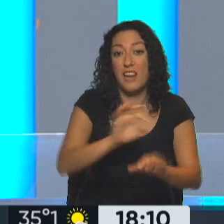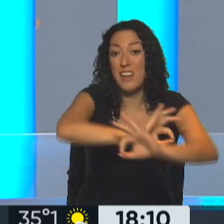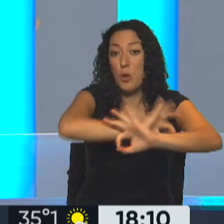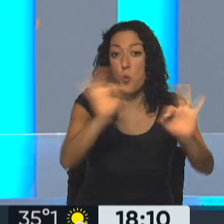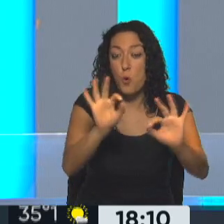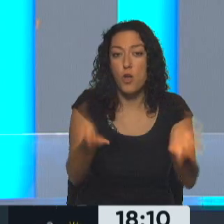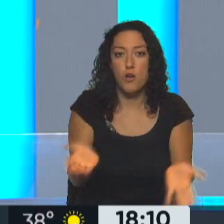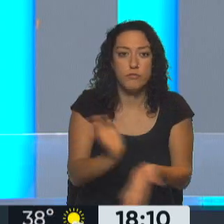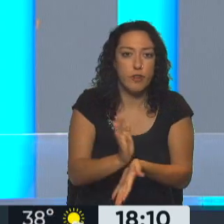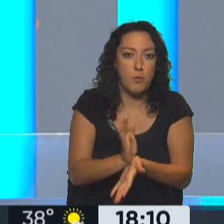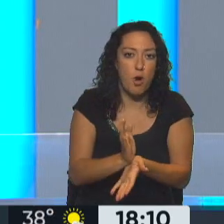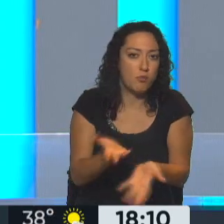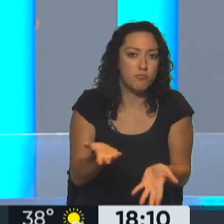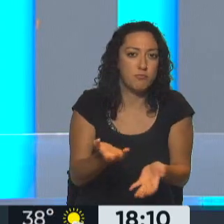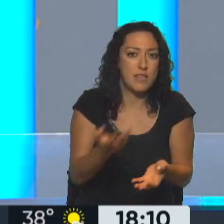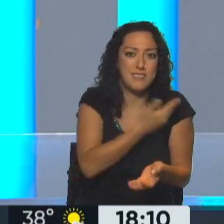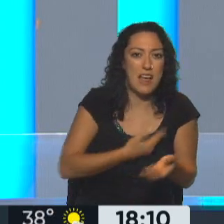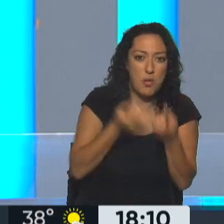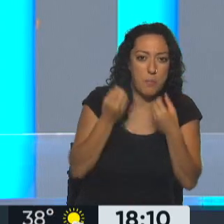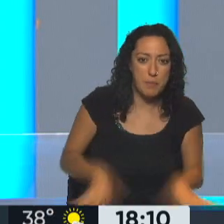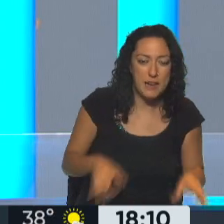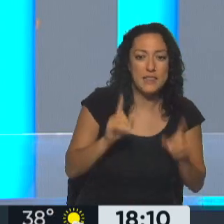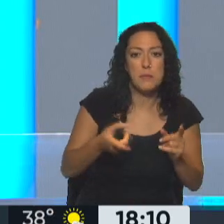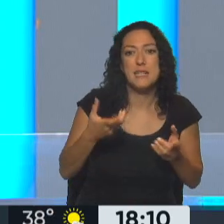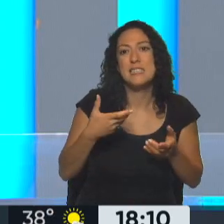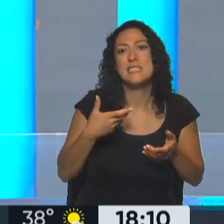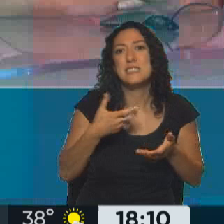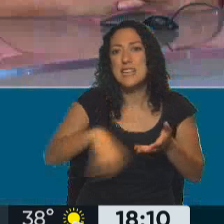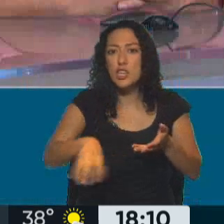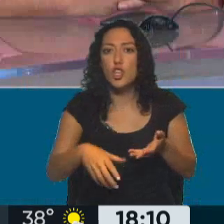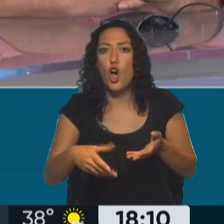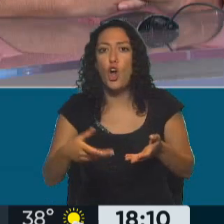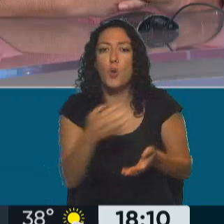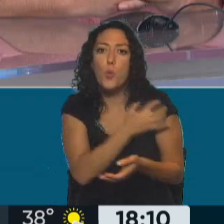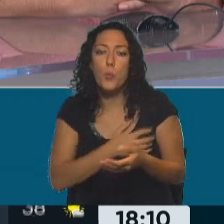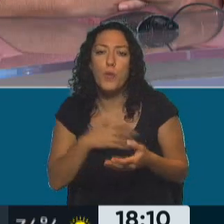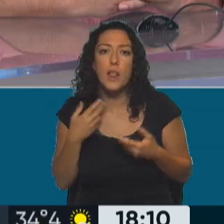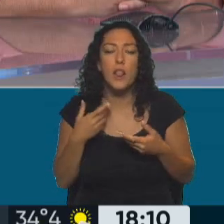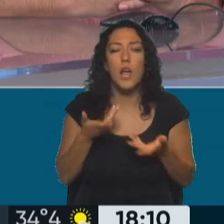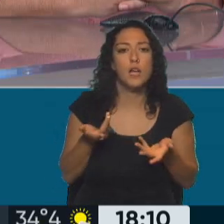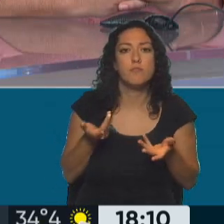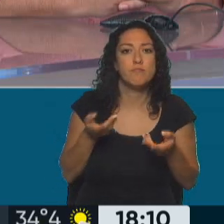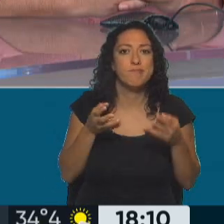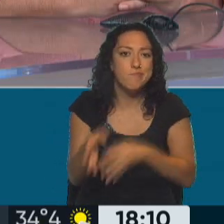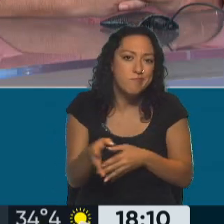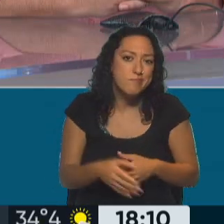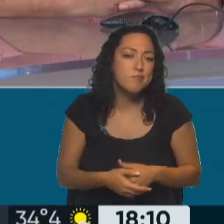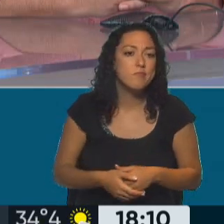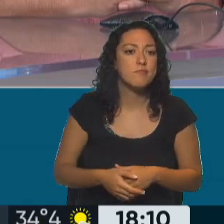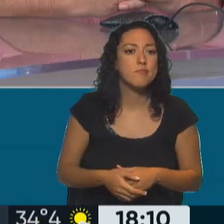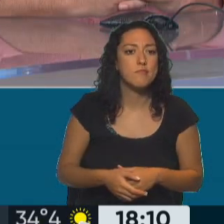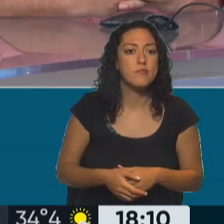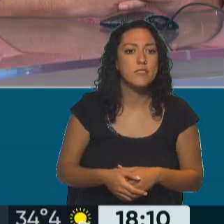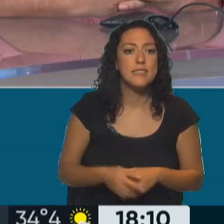es una de financiación directa del estado y un ataque a los sectores populares pensemos un segundo Qué pasaría si podemos contarlo en dos líneas